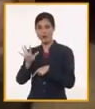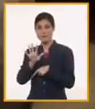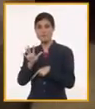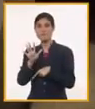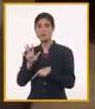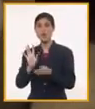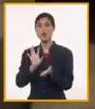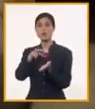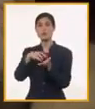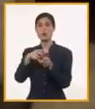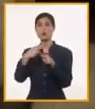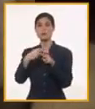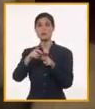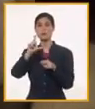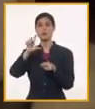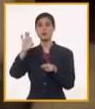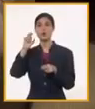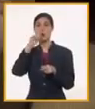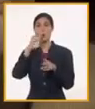también había pedido más médicos.